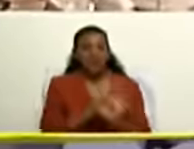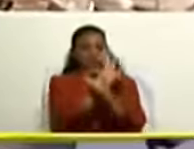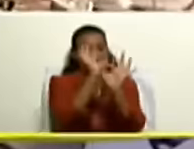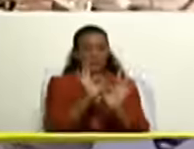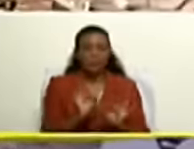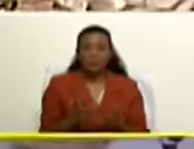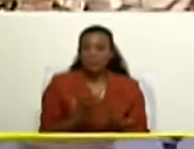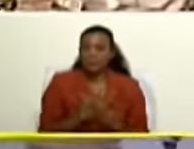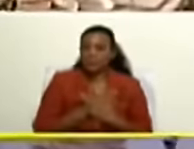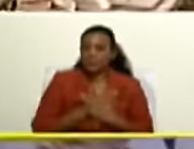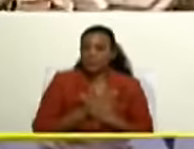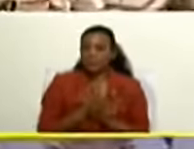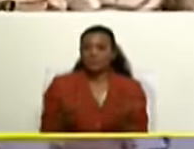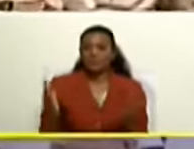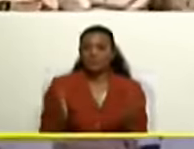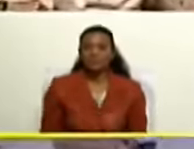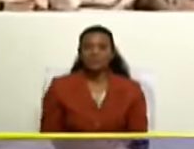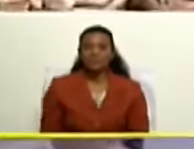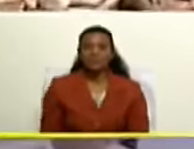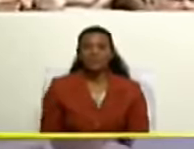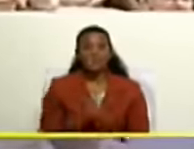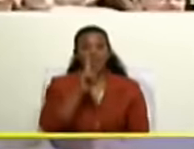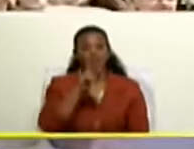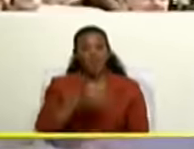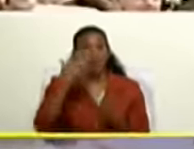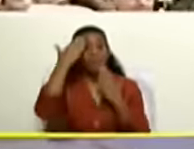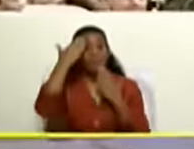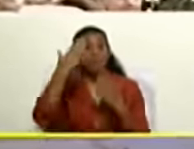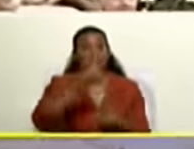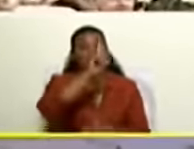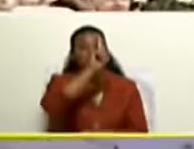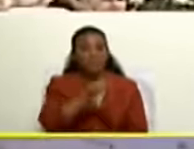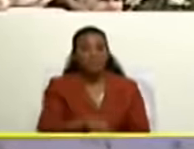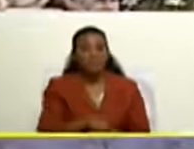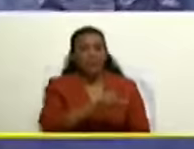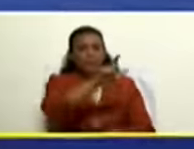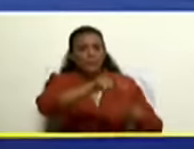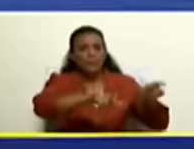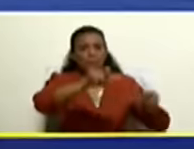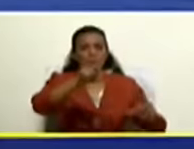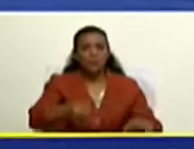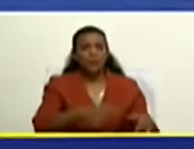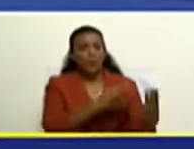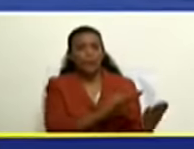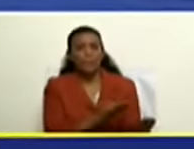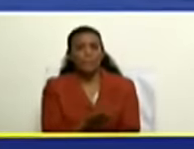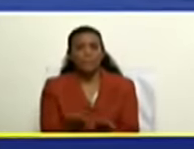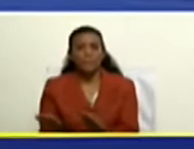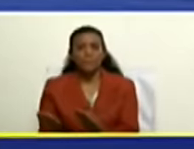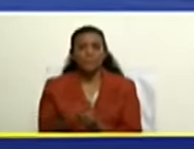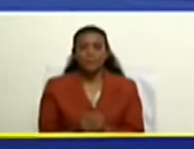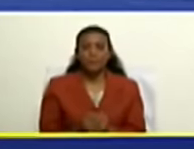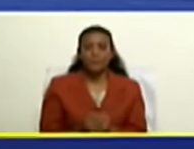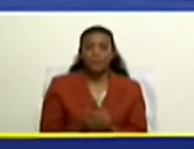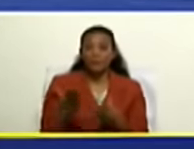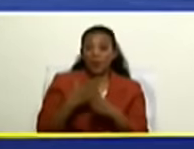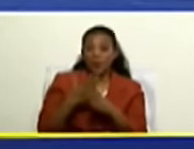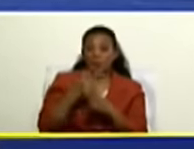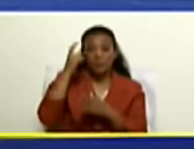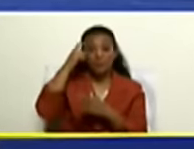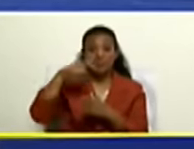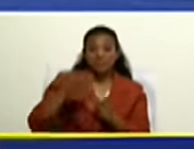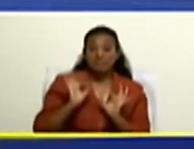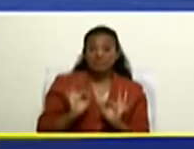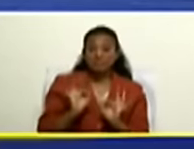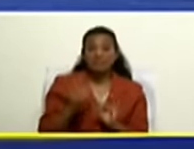manera. Quiero saludar de manera muy especial también lo invitado para compartir este